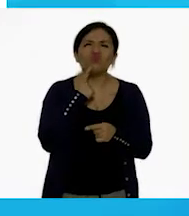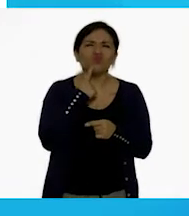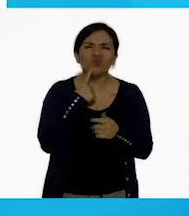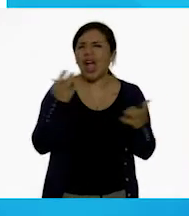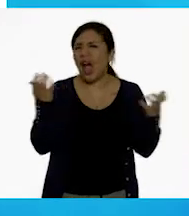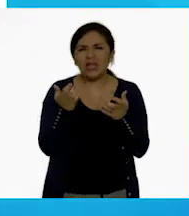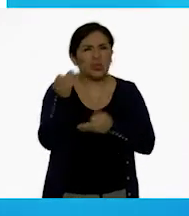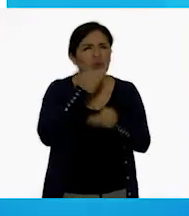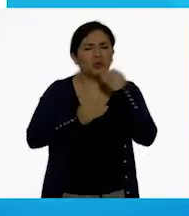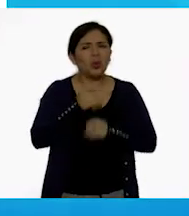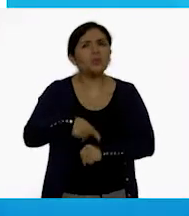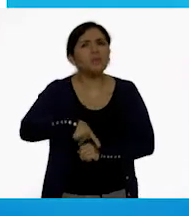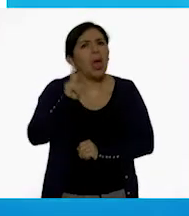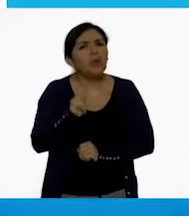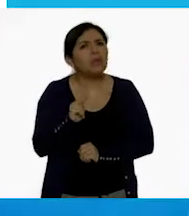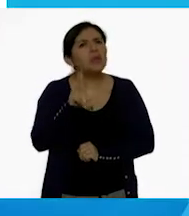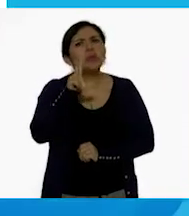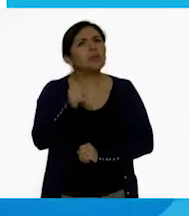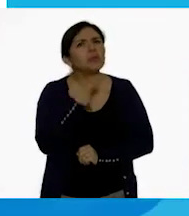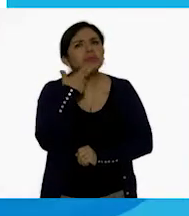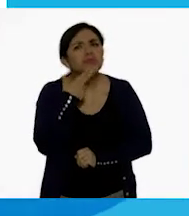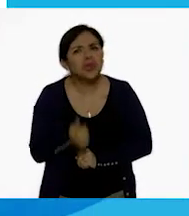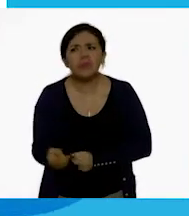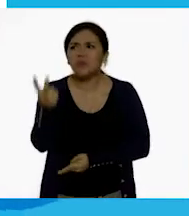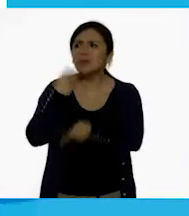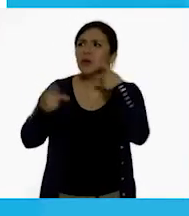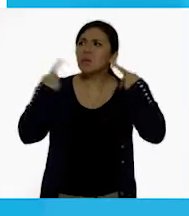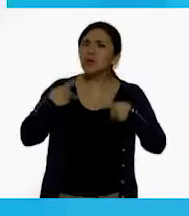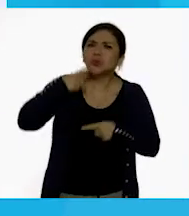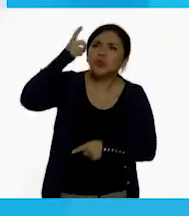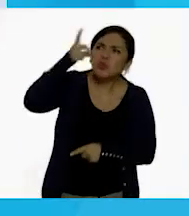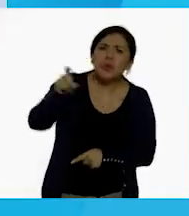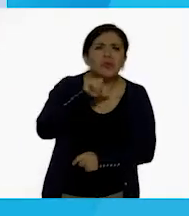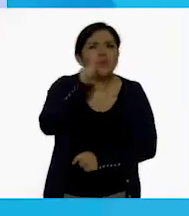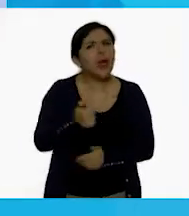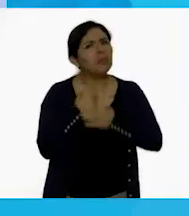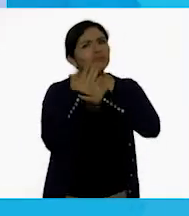pero nada funcionó. No aparecía el dueño de la cajita.